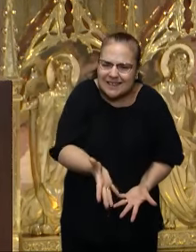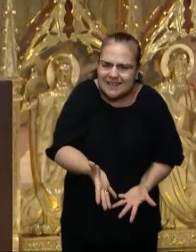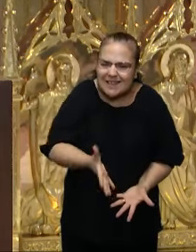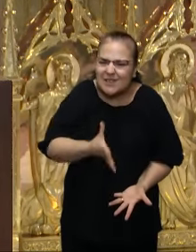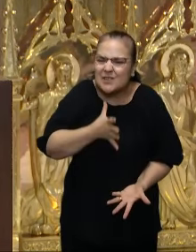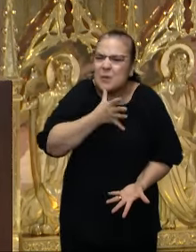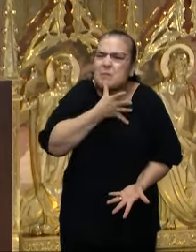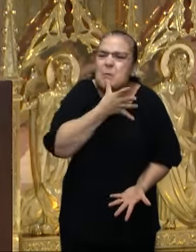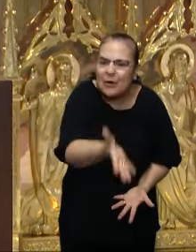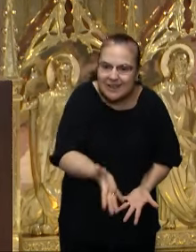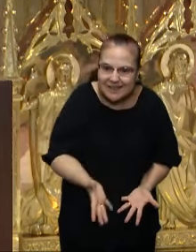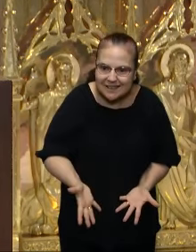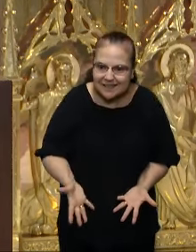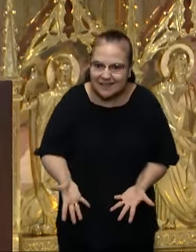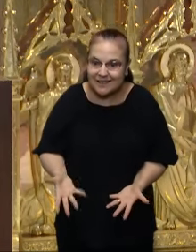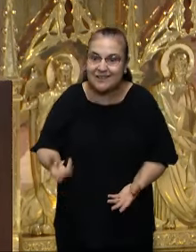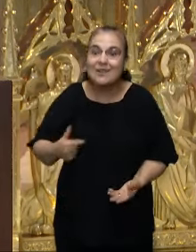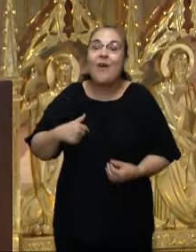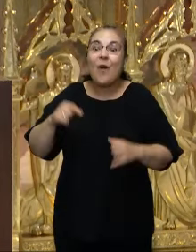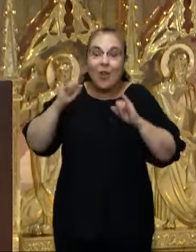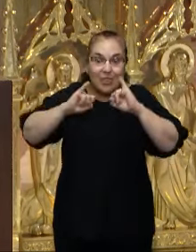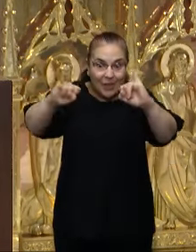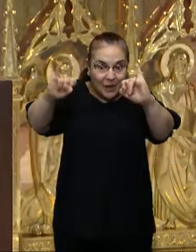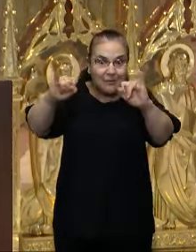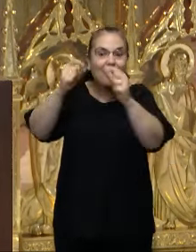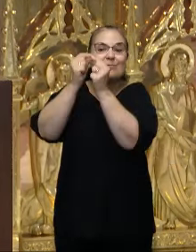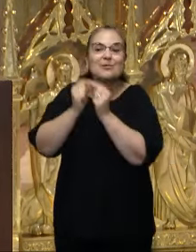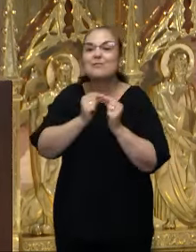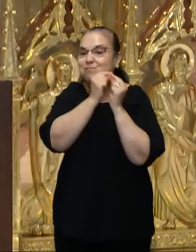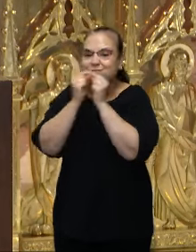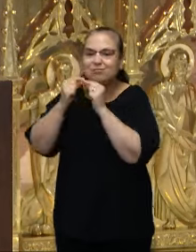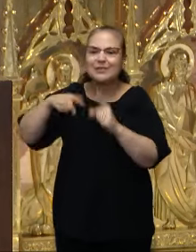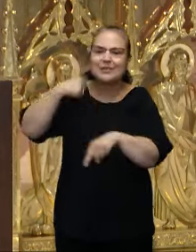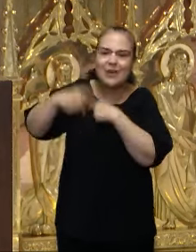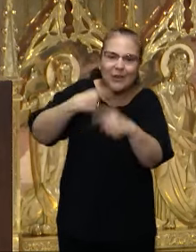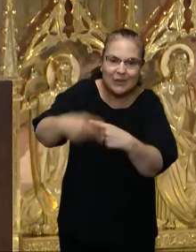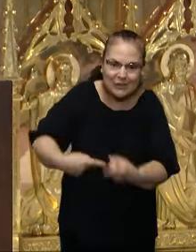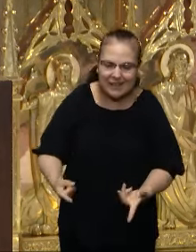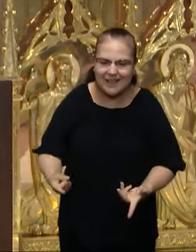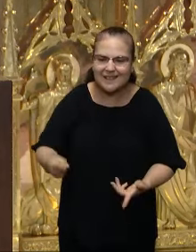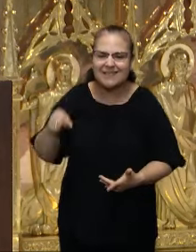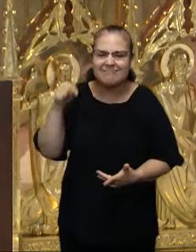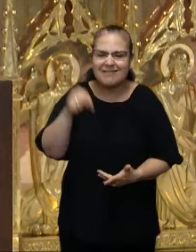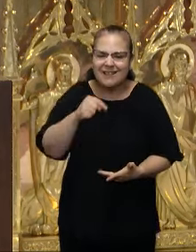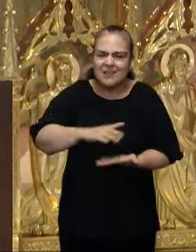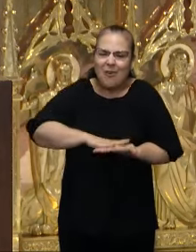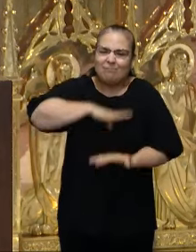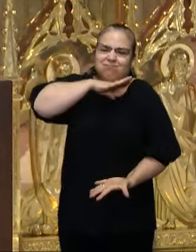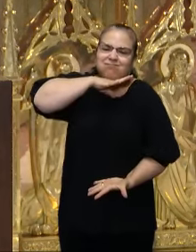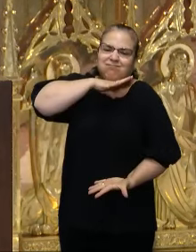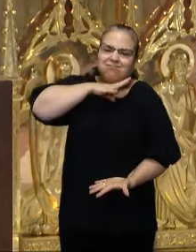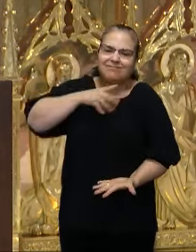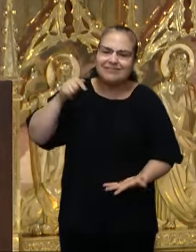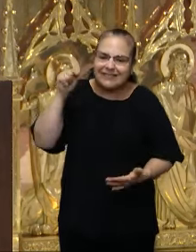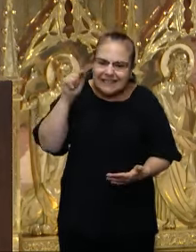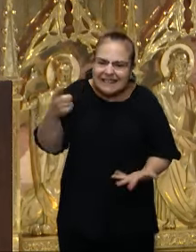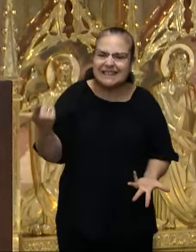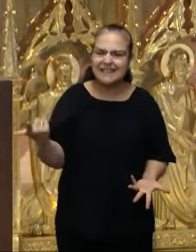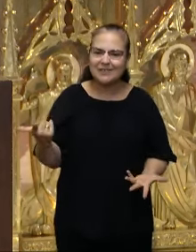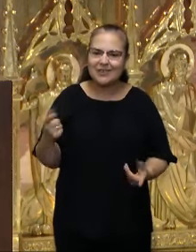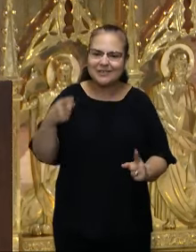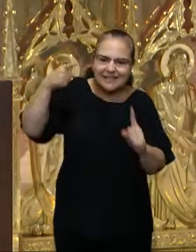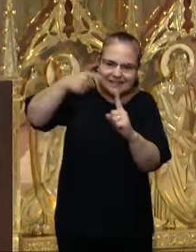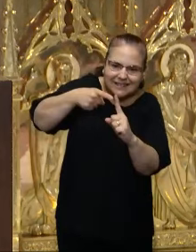por eso celebramos la Eucaristía cada día. Esto sí que llena, esto sí que da